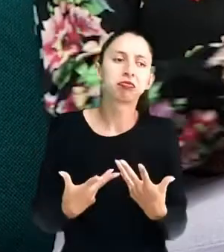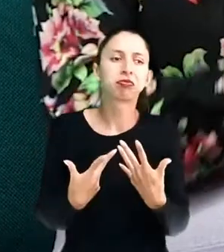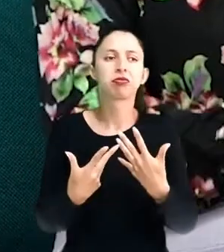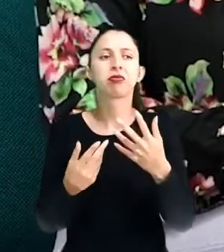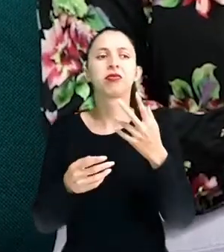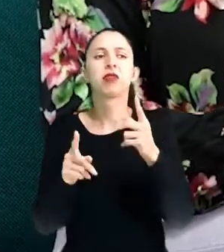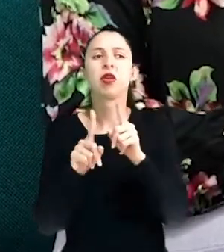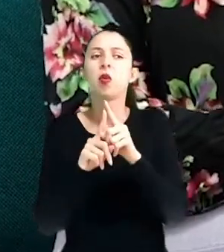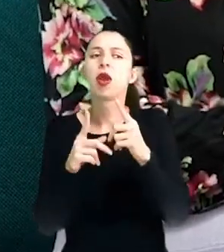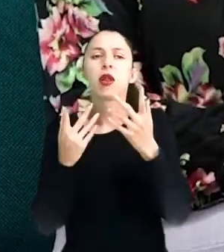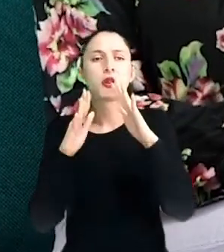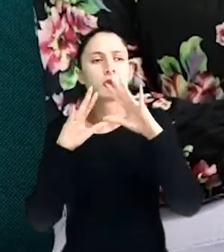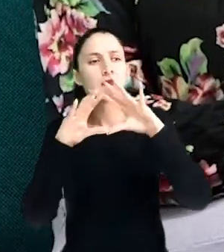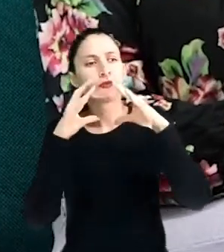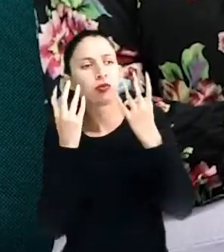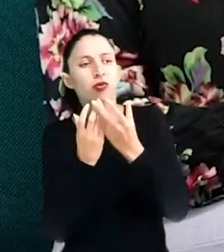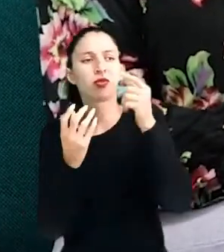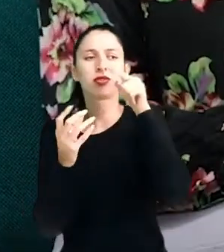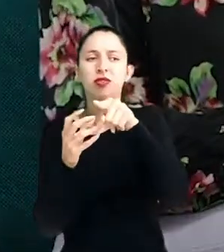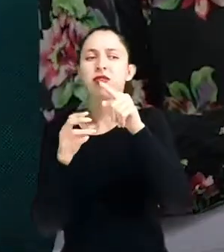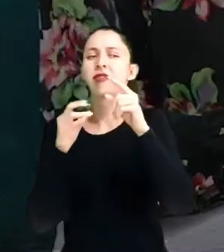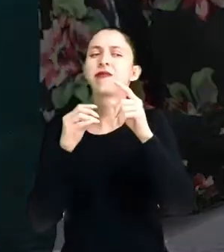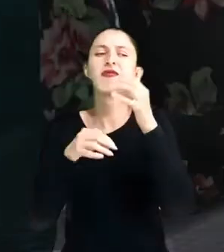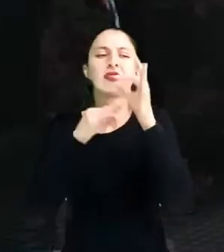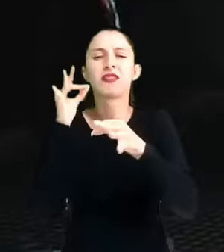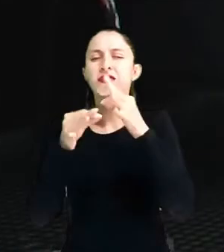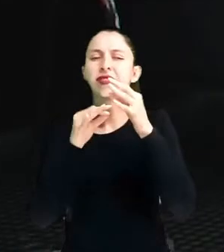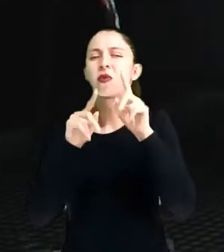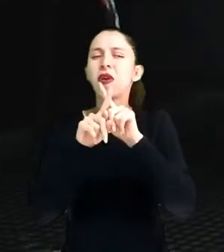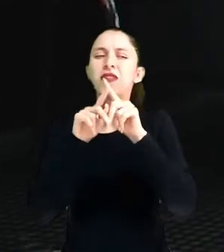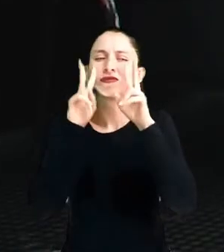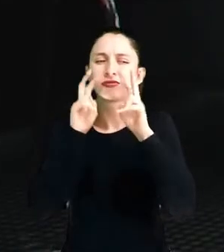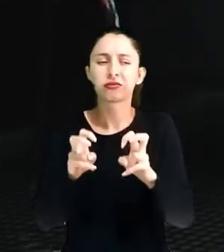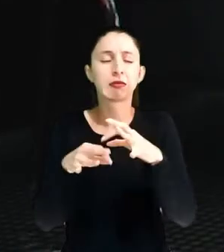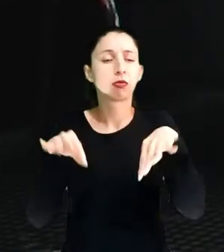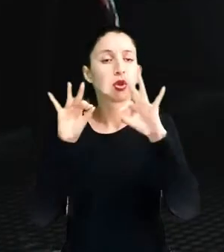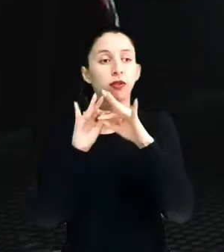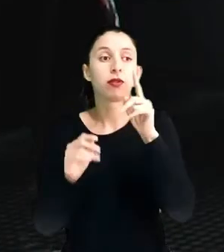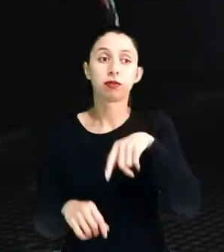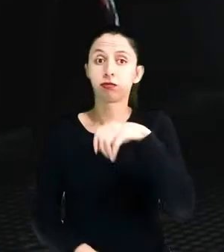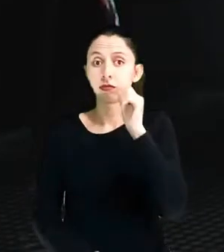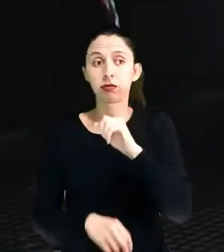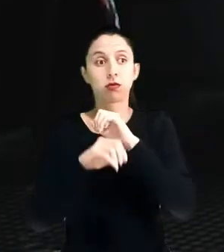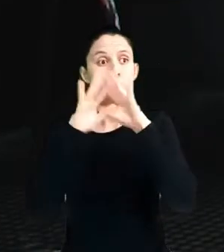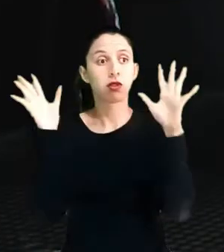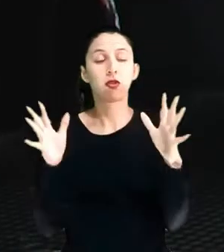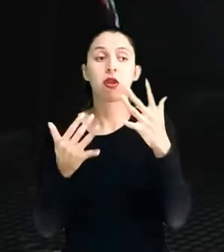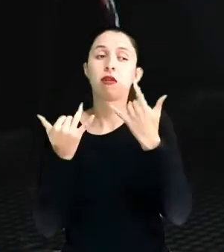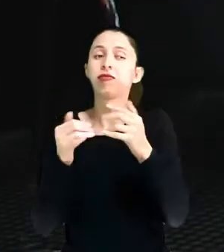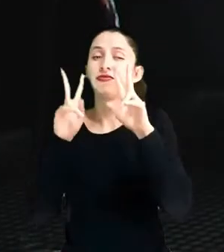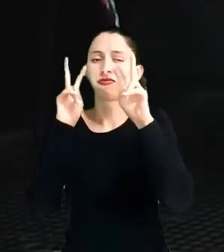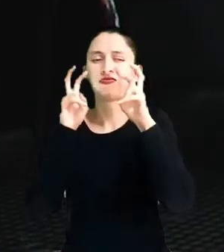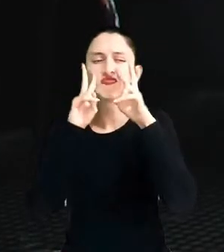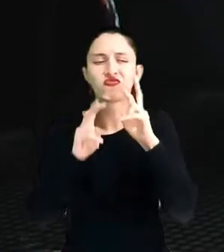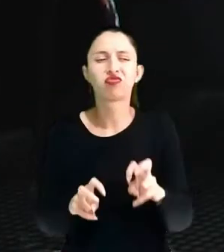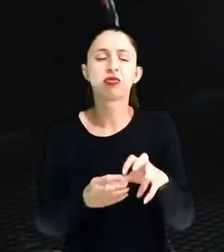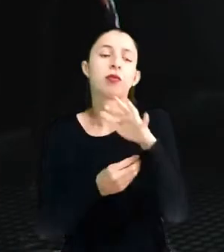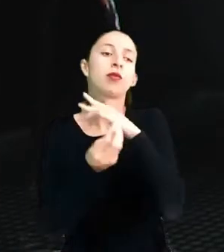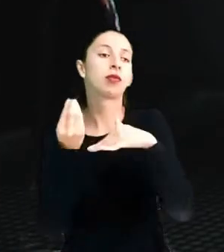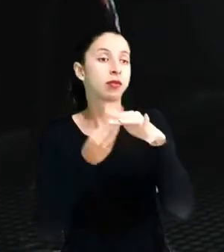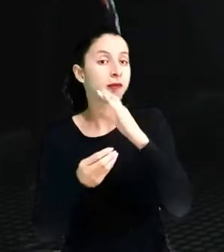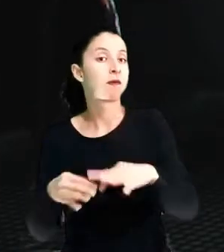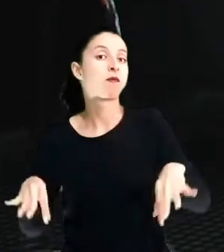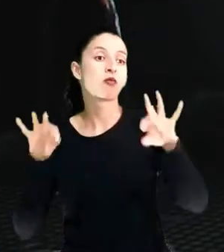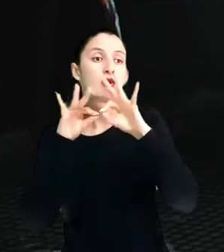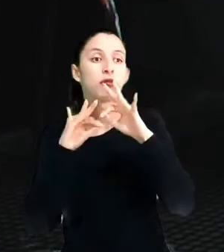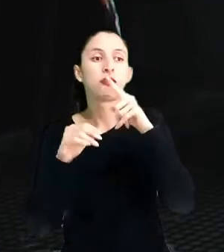esta casa común que es de todos? Claro que sí, de verdad que es muy importante, y hacer extensiva la invitación para que